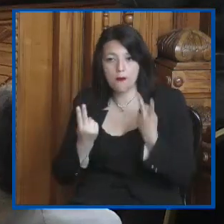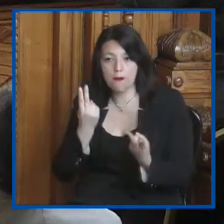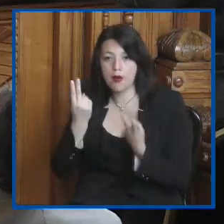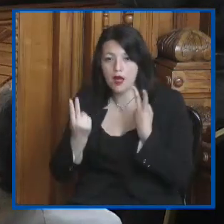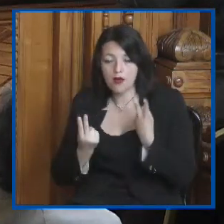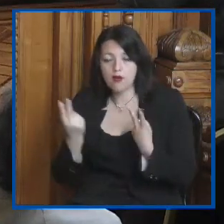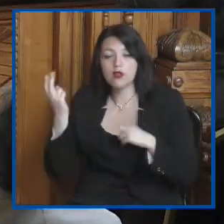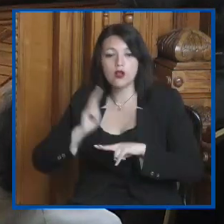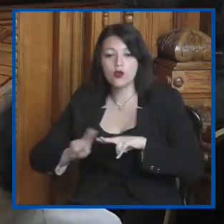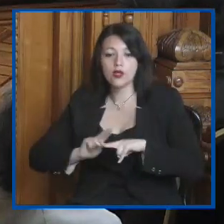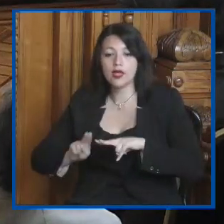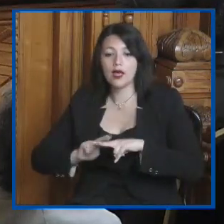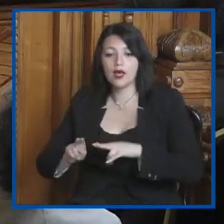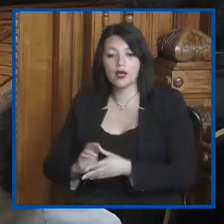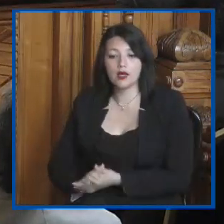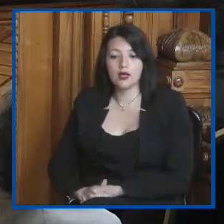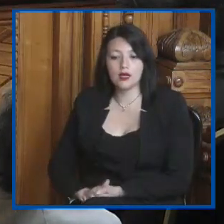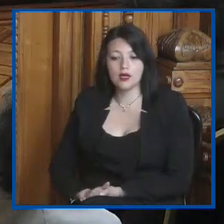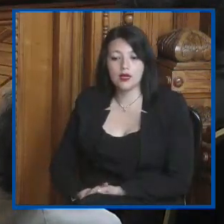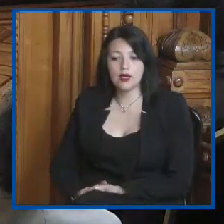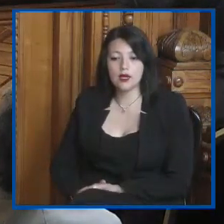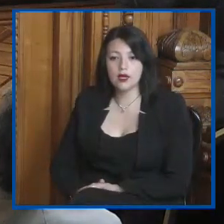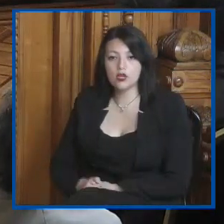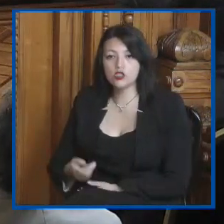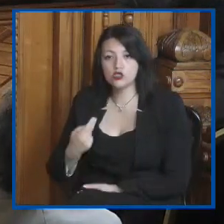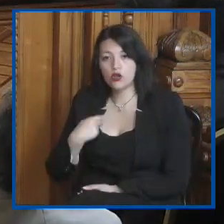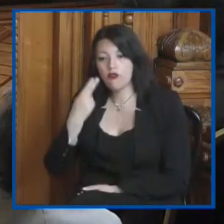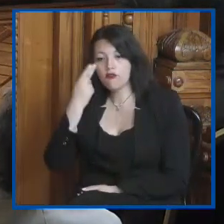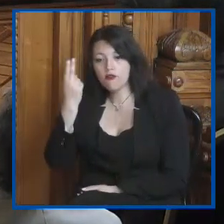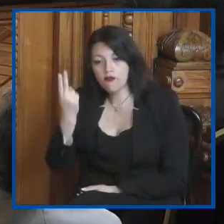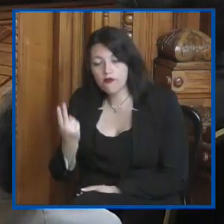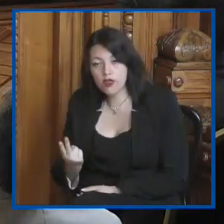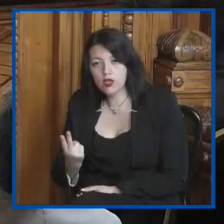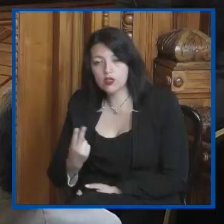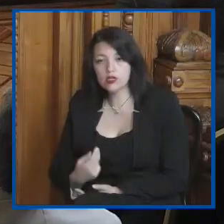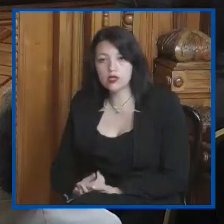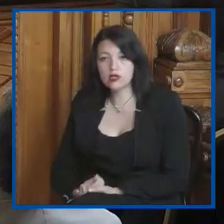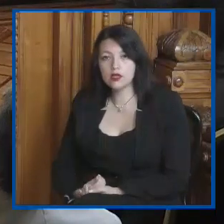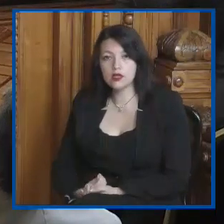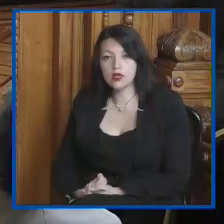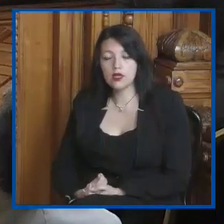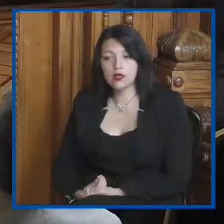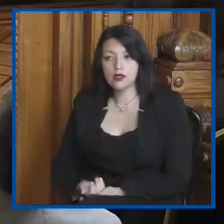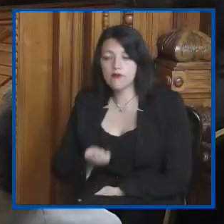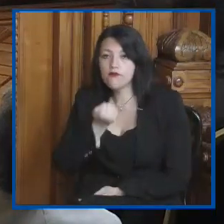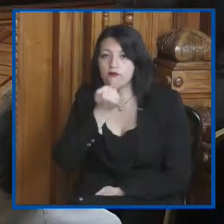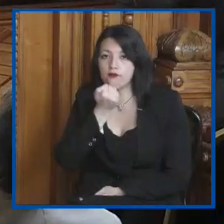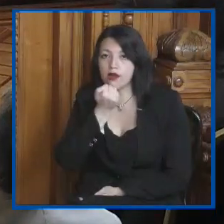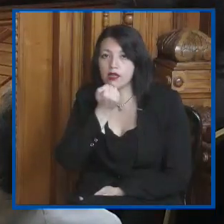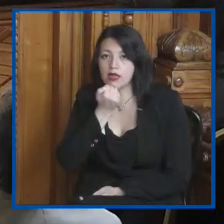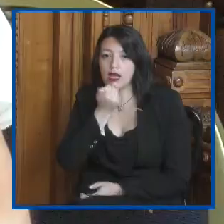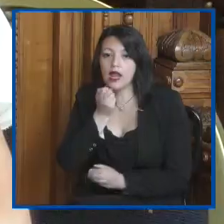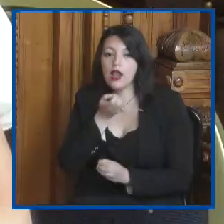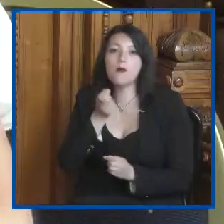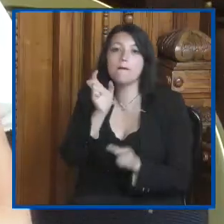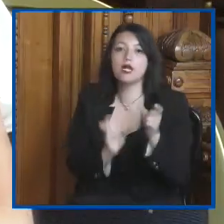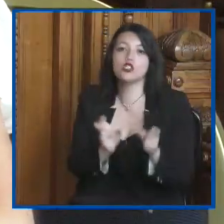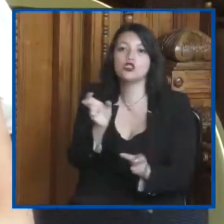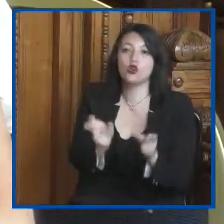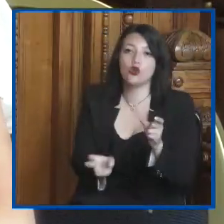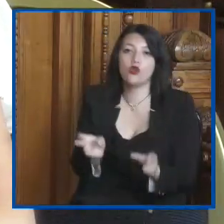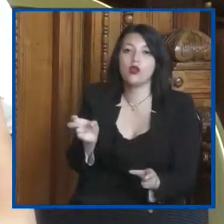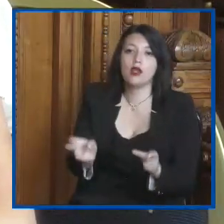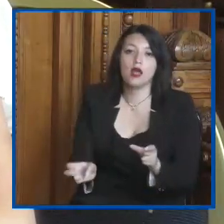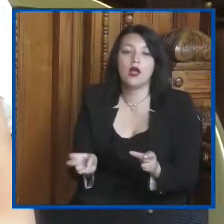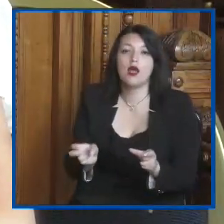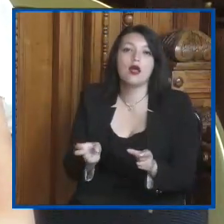hay. Y en eso sí veo que hay, como les digo, una falla en los operadores. Por ejemplo, en el